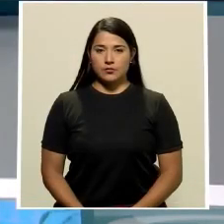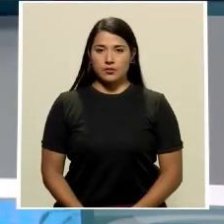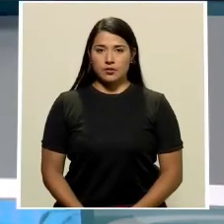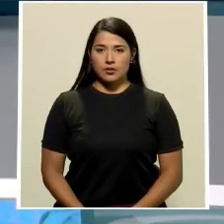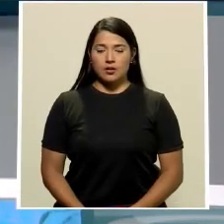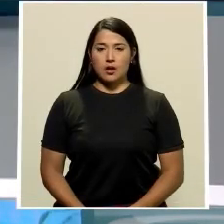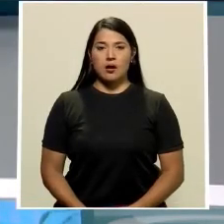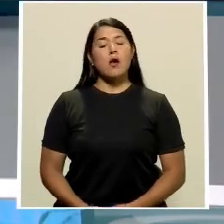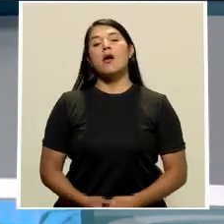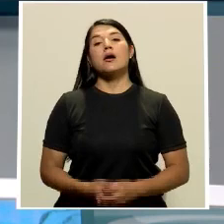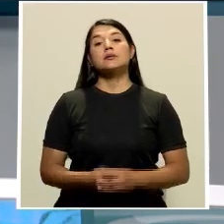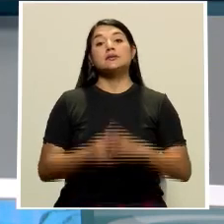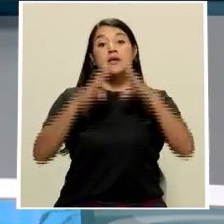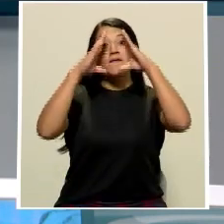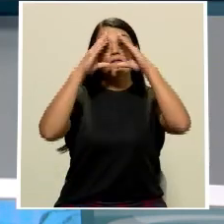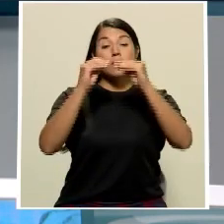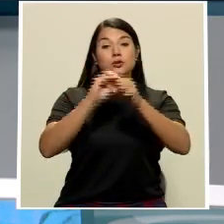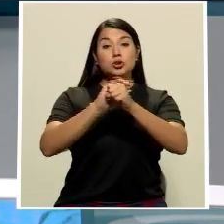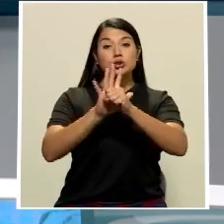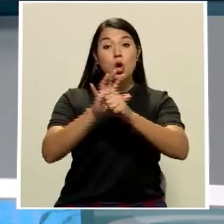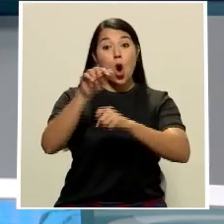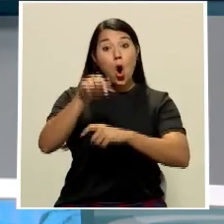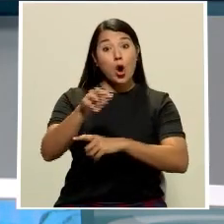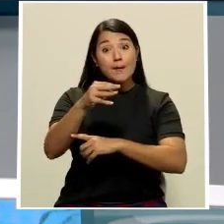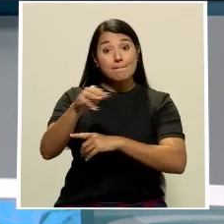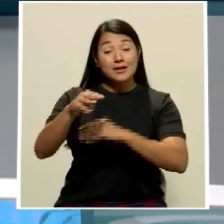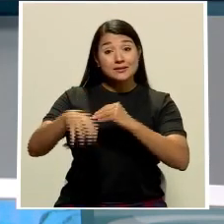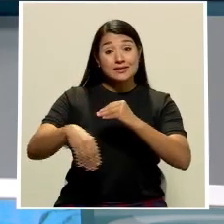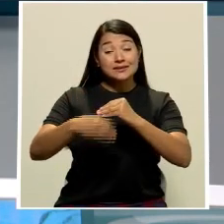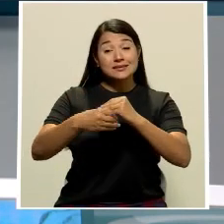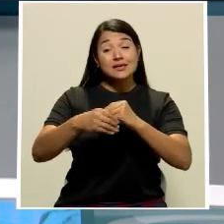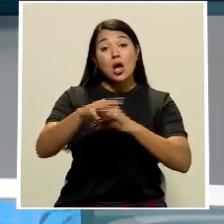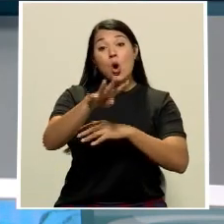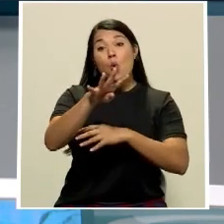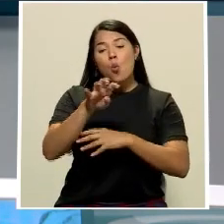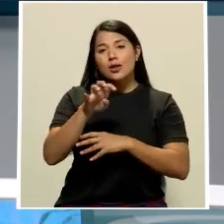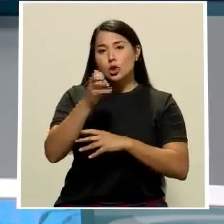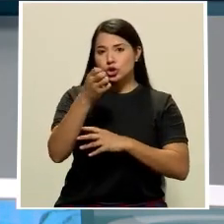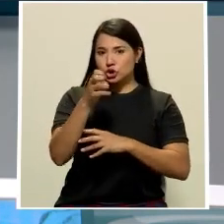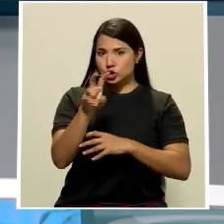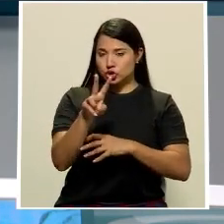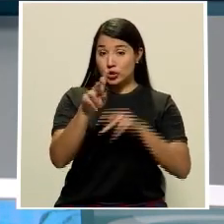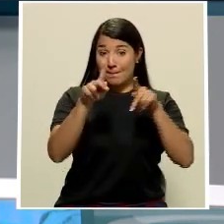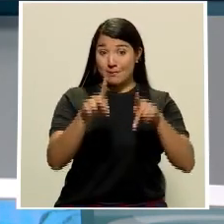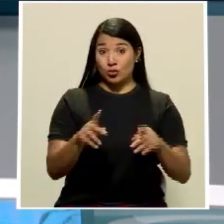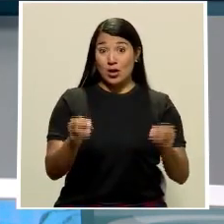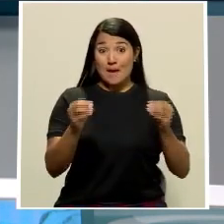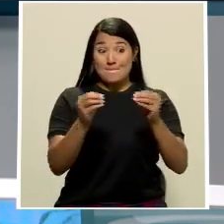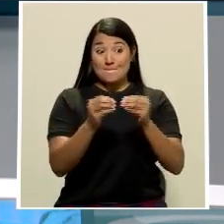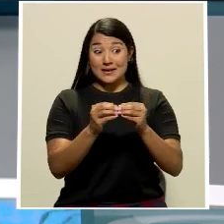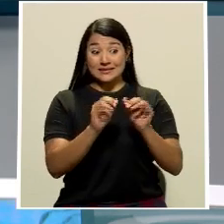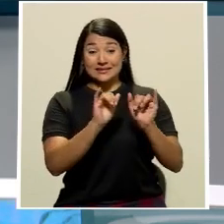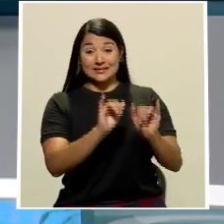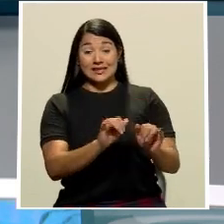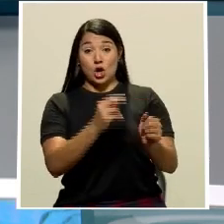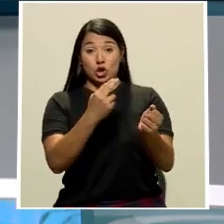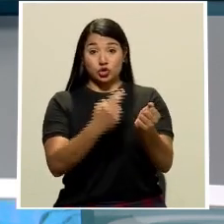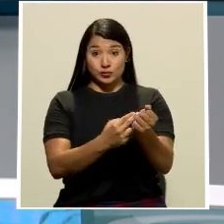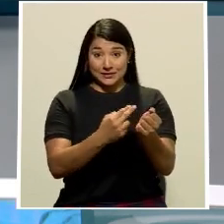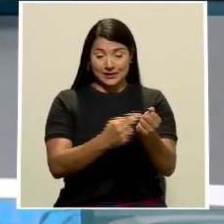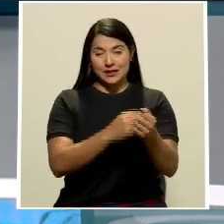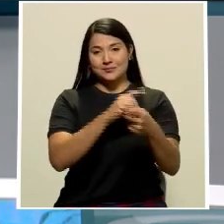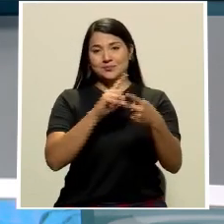En cifras COVID, este miércoles se contabilizan 412 personas hospitalizadas